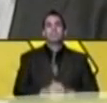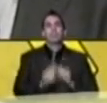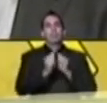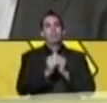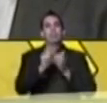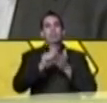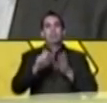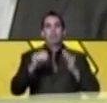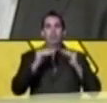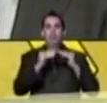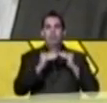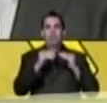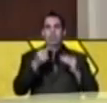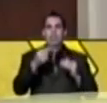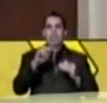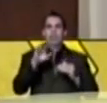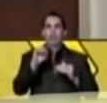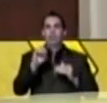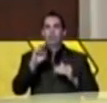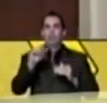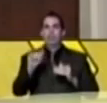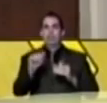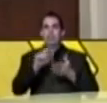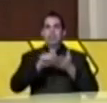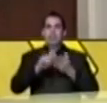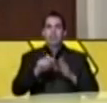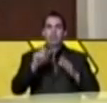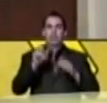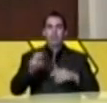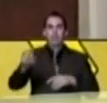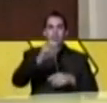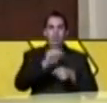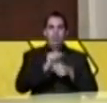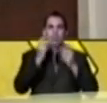de Justicia Guillermo somosa colombani el secretario de transportación